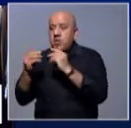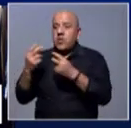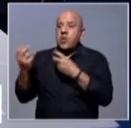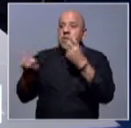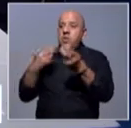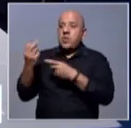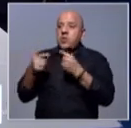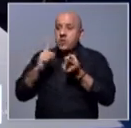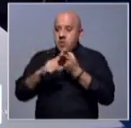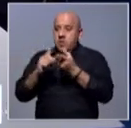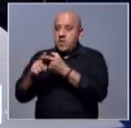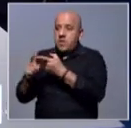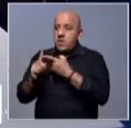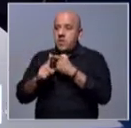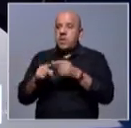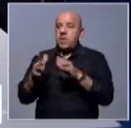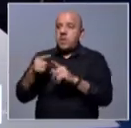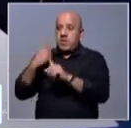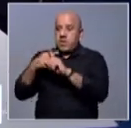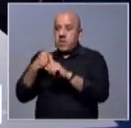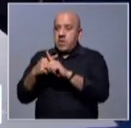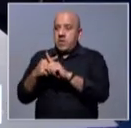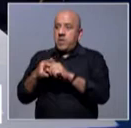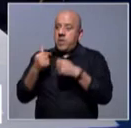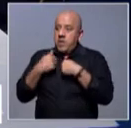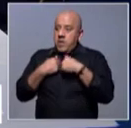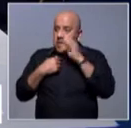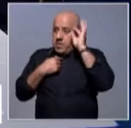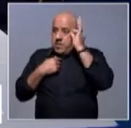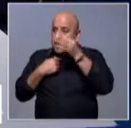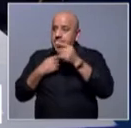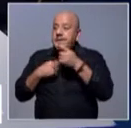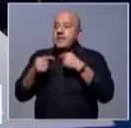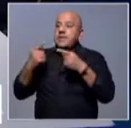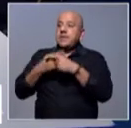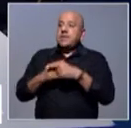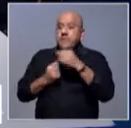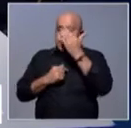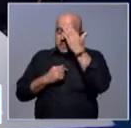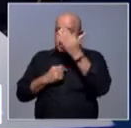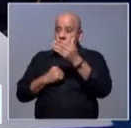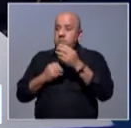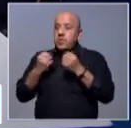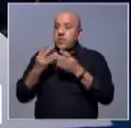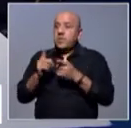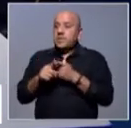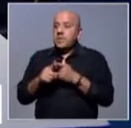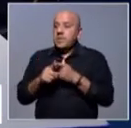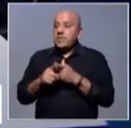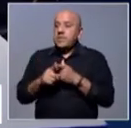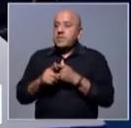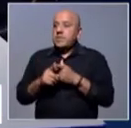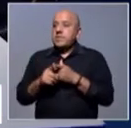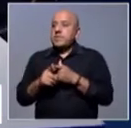acuerdos me parece que siempre es muy positivo y yo creo que les jugó en contra también al propio frente porque eso de